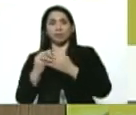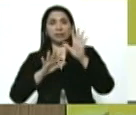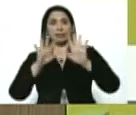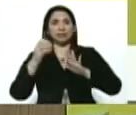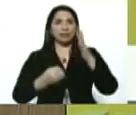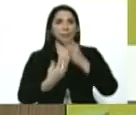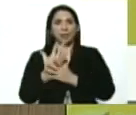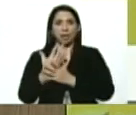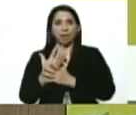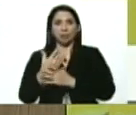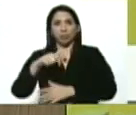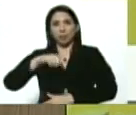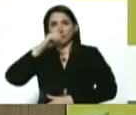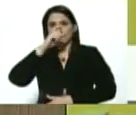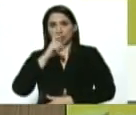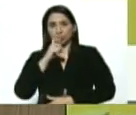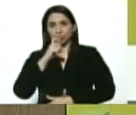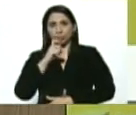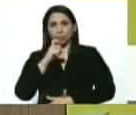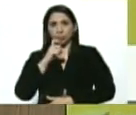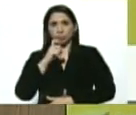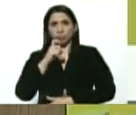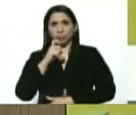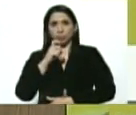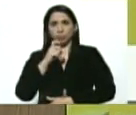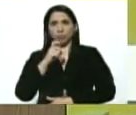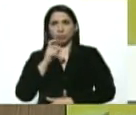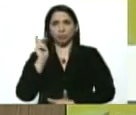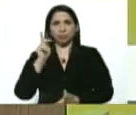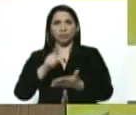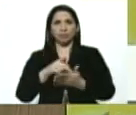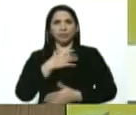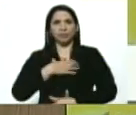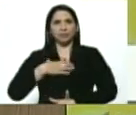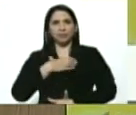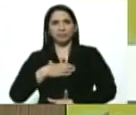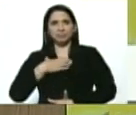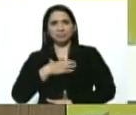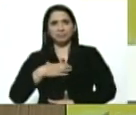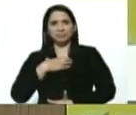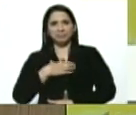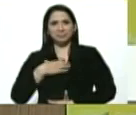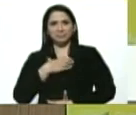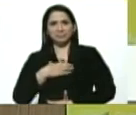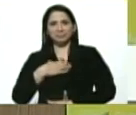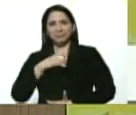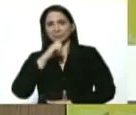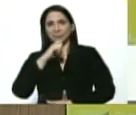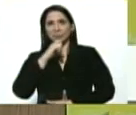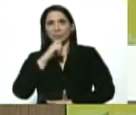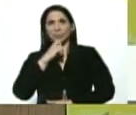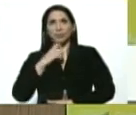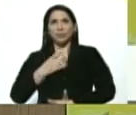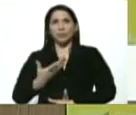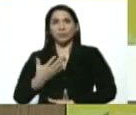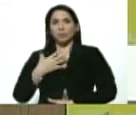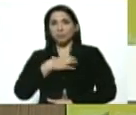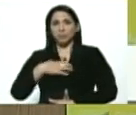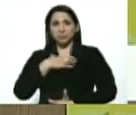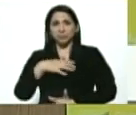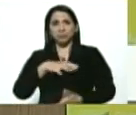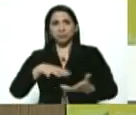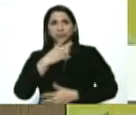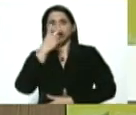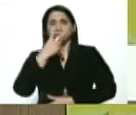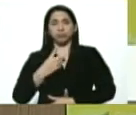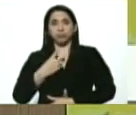mayo de este año presentando malestar general tos dificultad respiratoria cuando acudió al